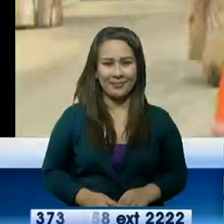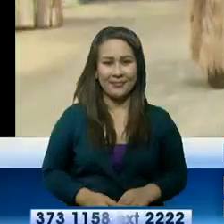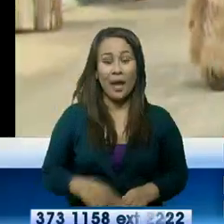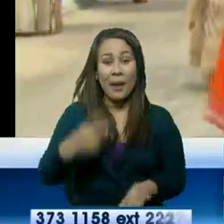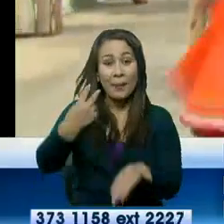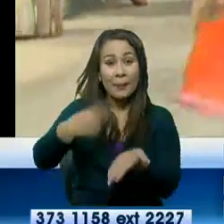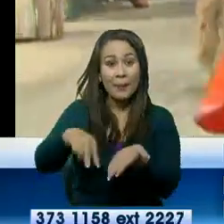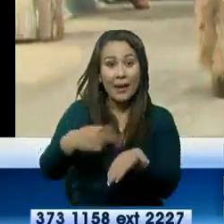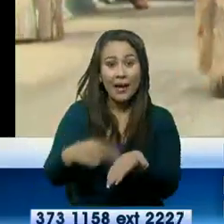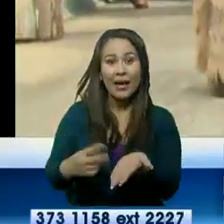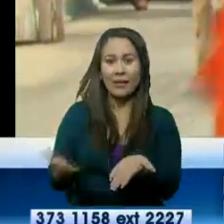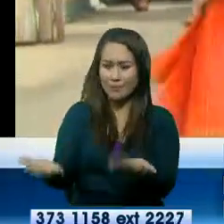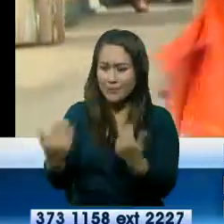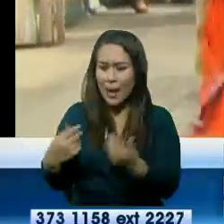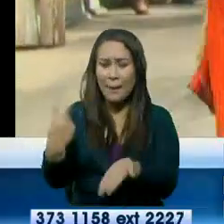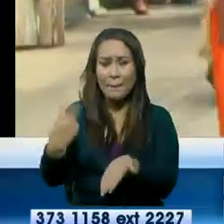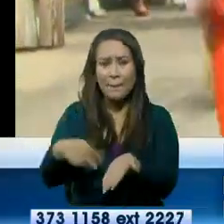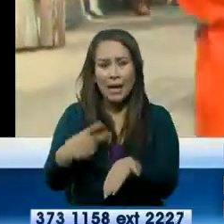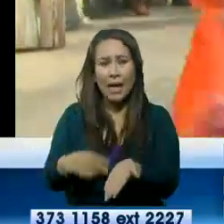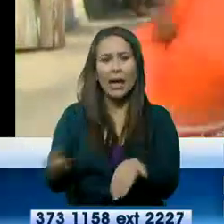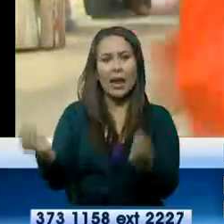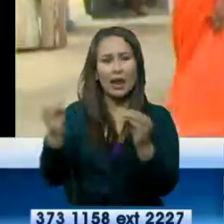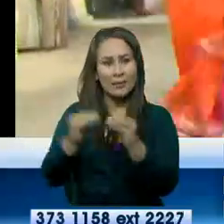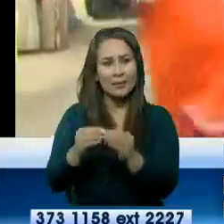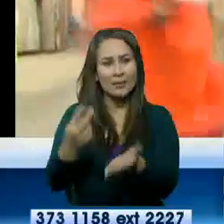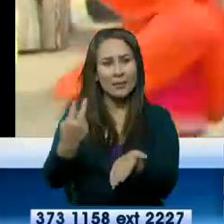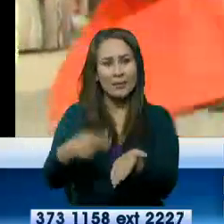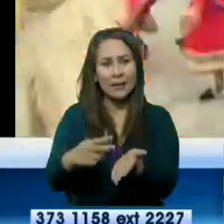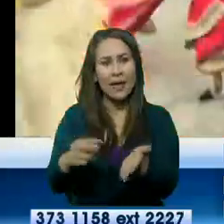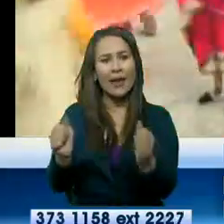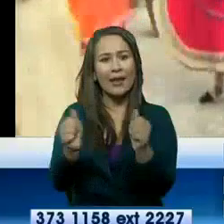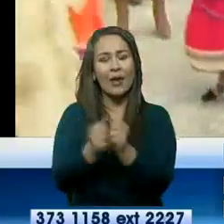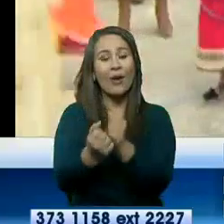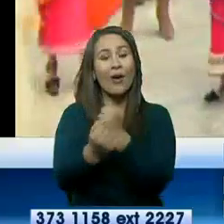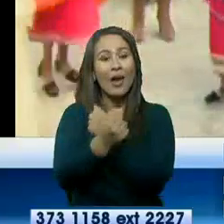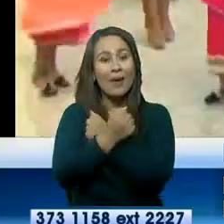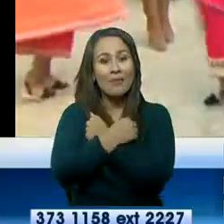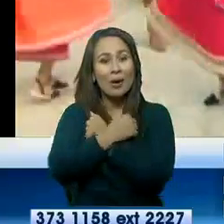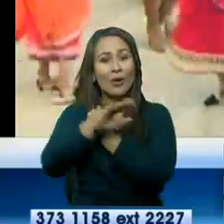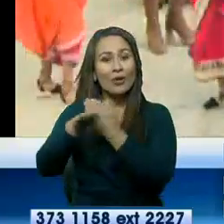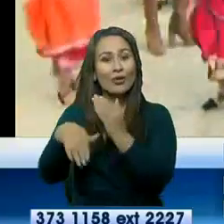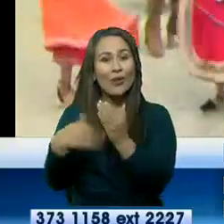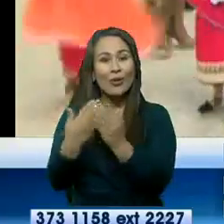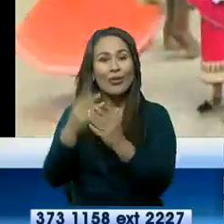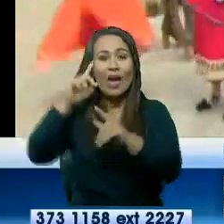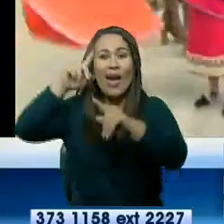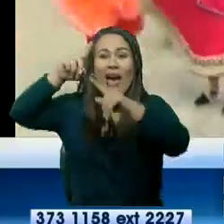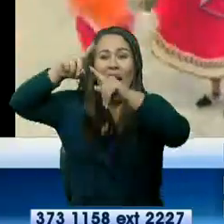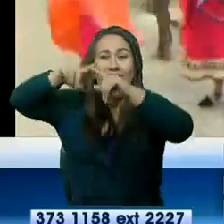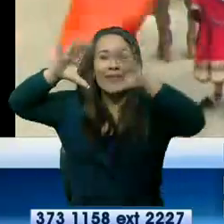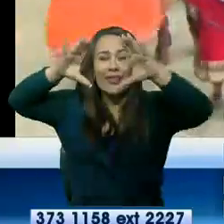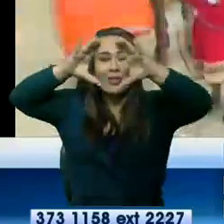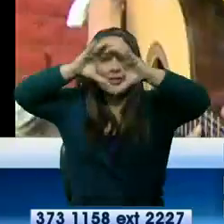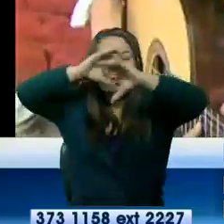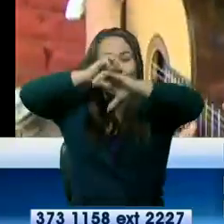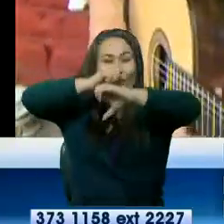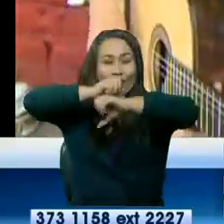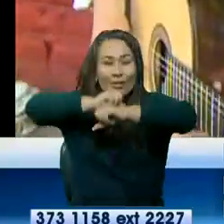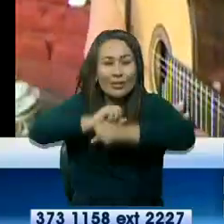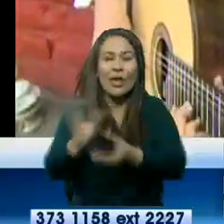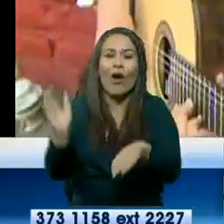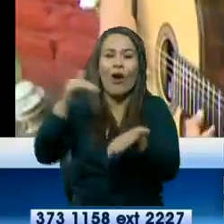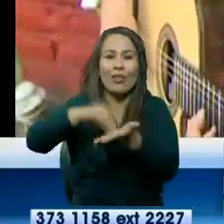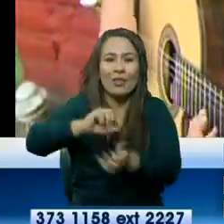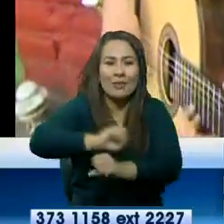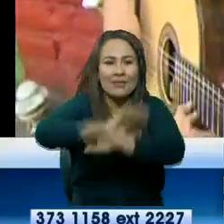Baila, baila, vira churo, baila, baila con amor. Hasta que llegue la noche y nos dé otra